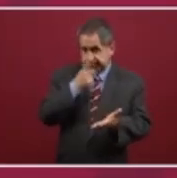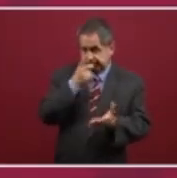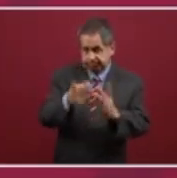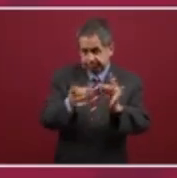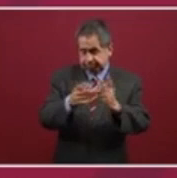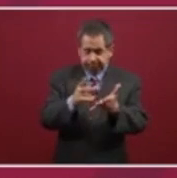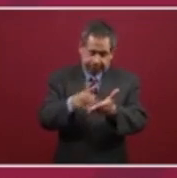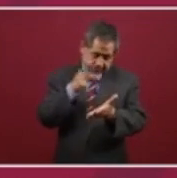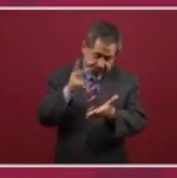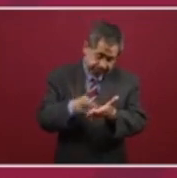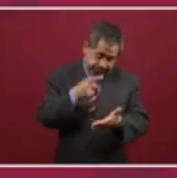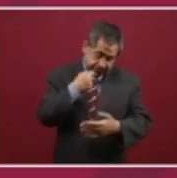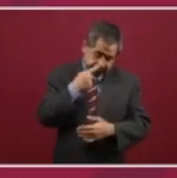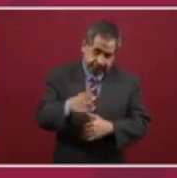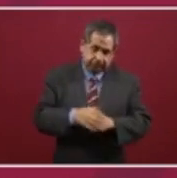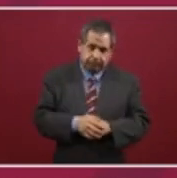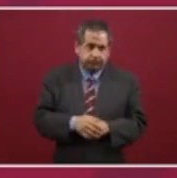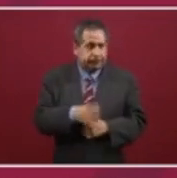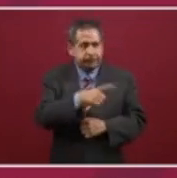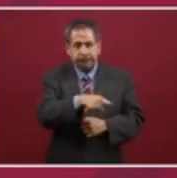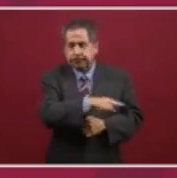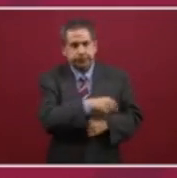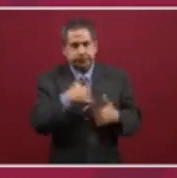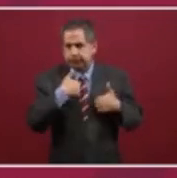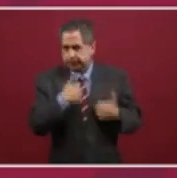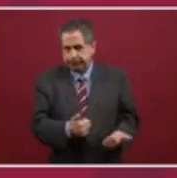algunos no lo entendieron,